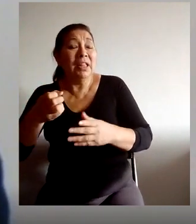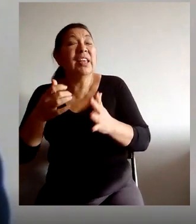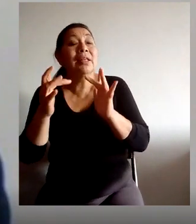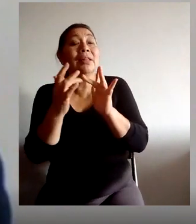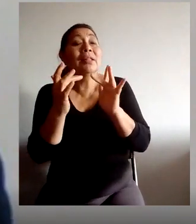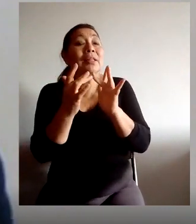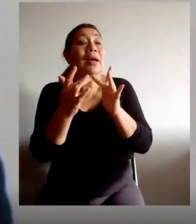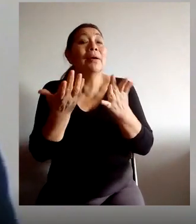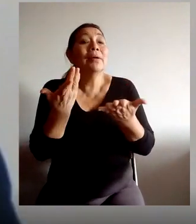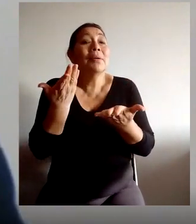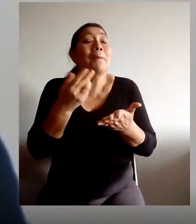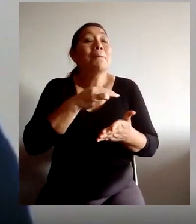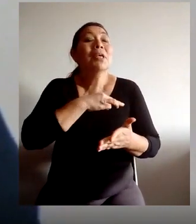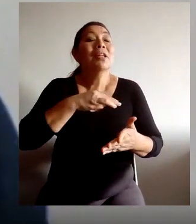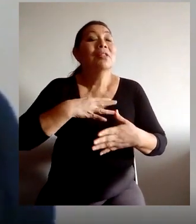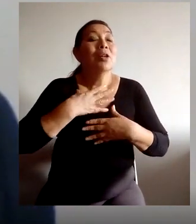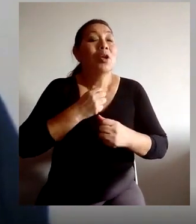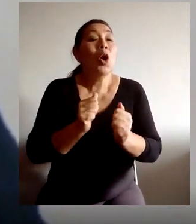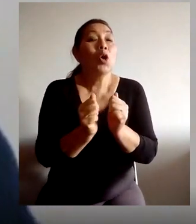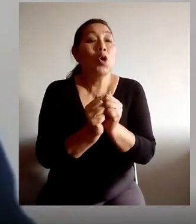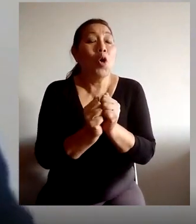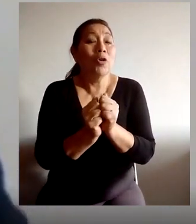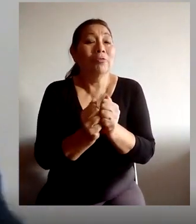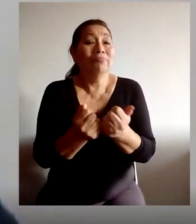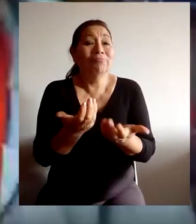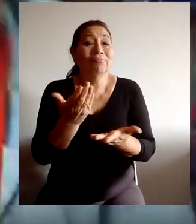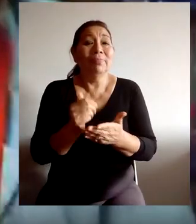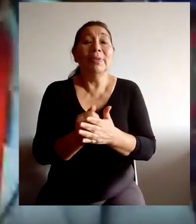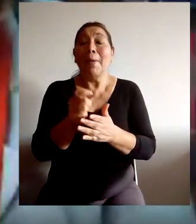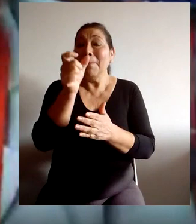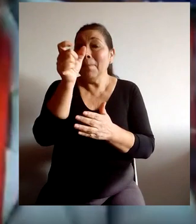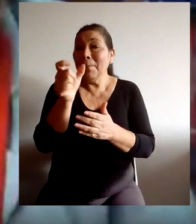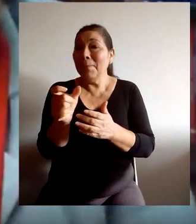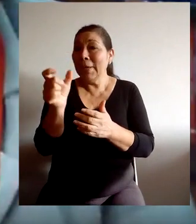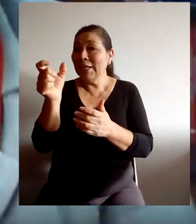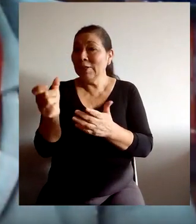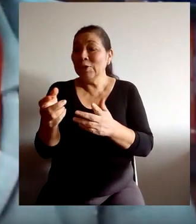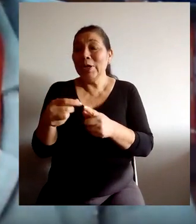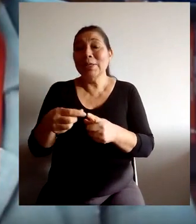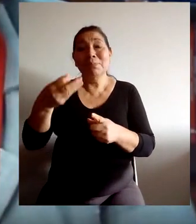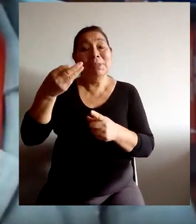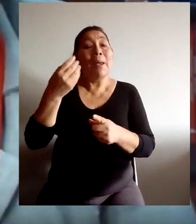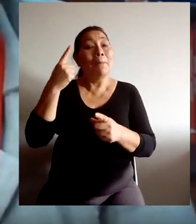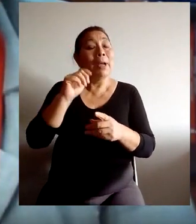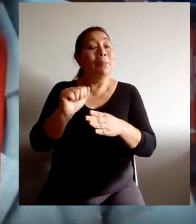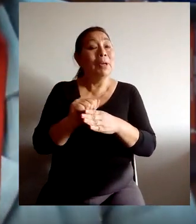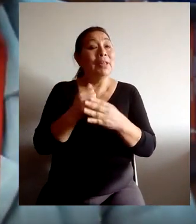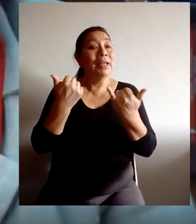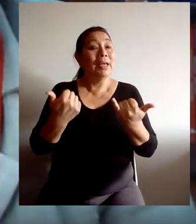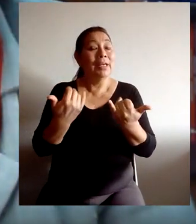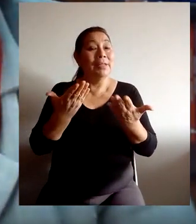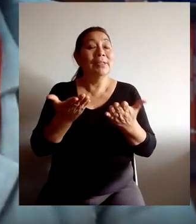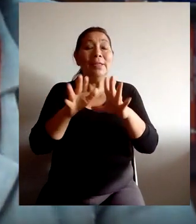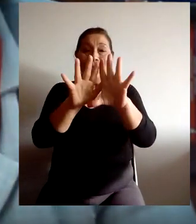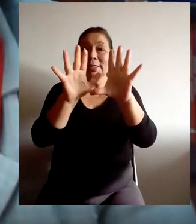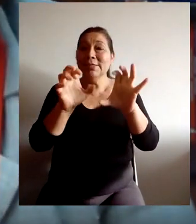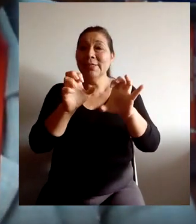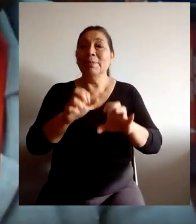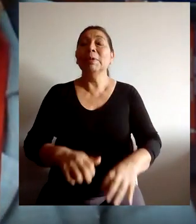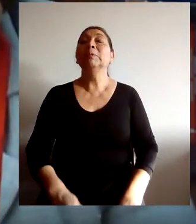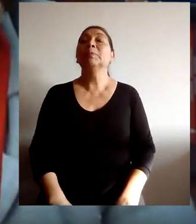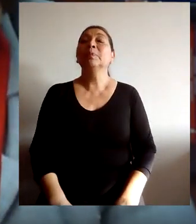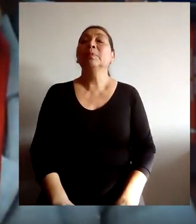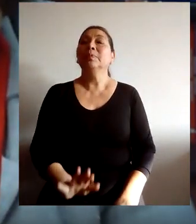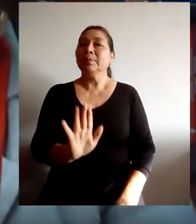personal y los especialistas para practicar esta clase de exámenes. A ver, abogado, Para usted y para la tesis, y en ningún